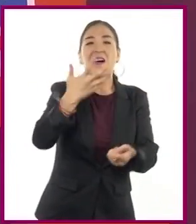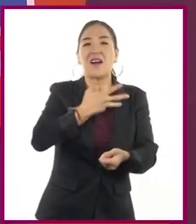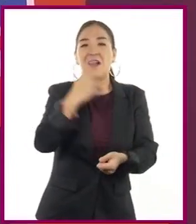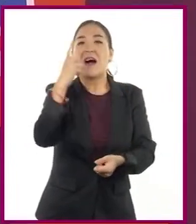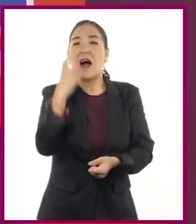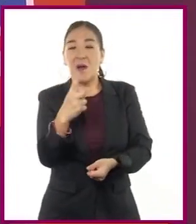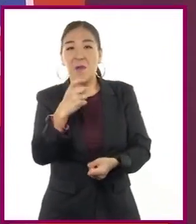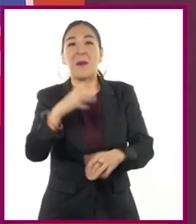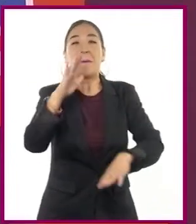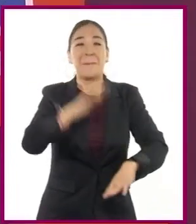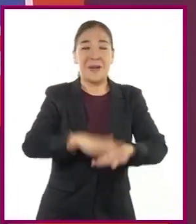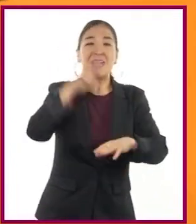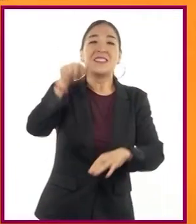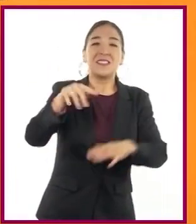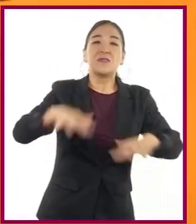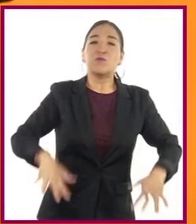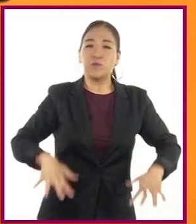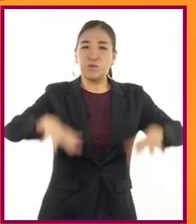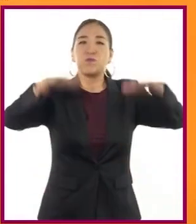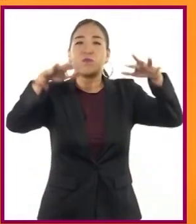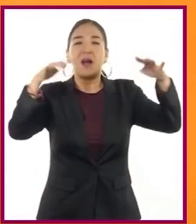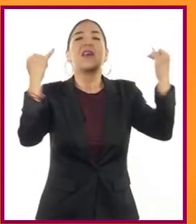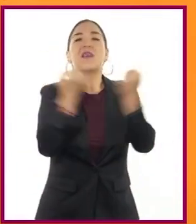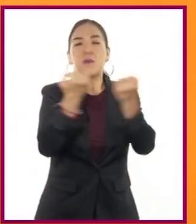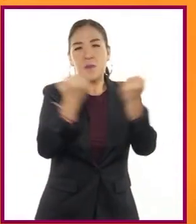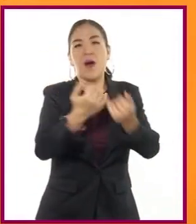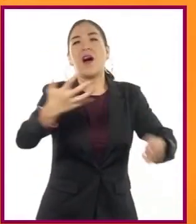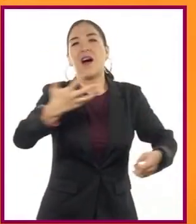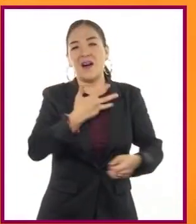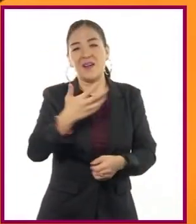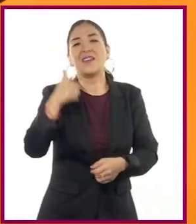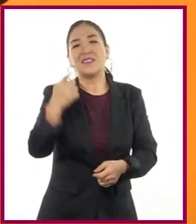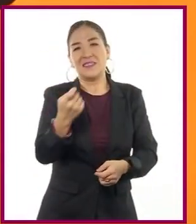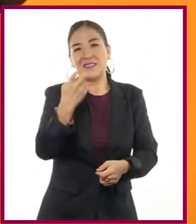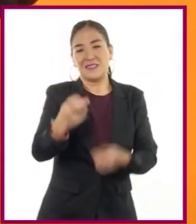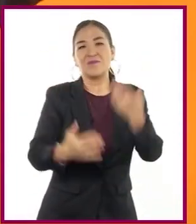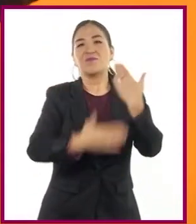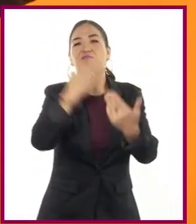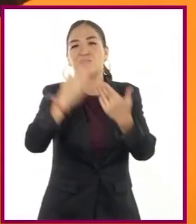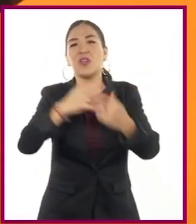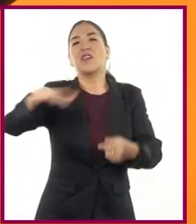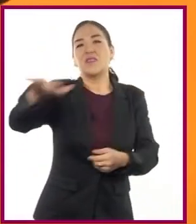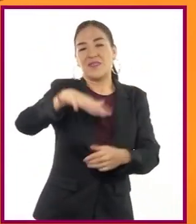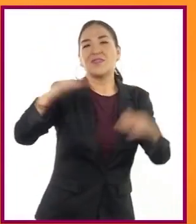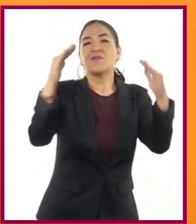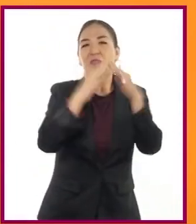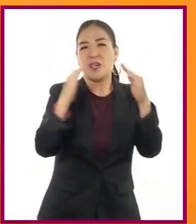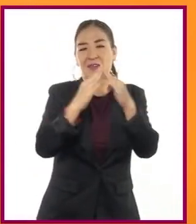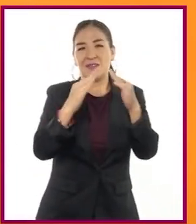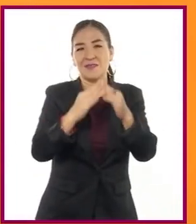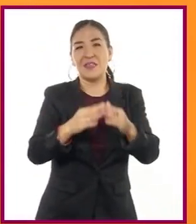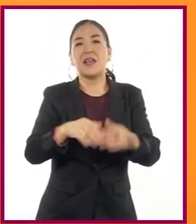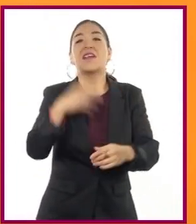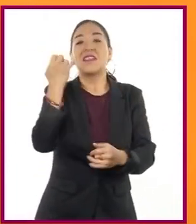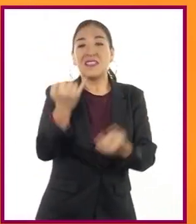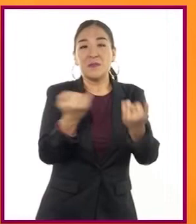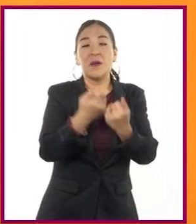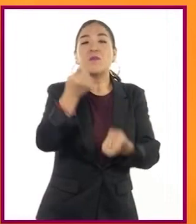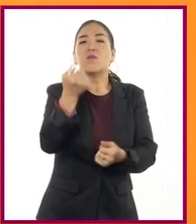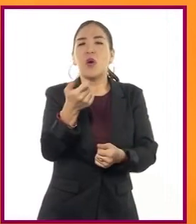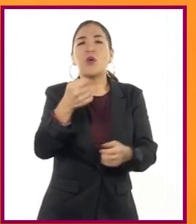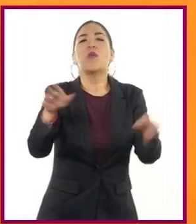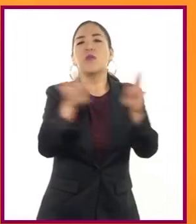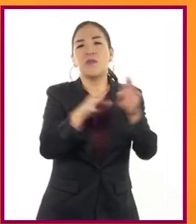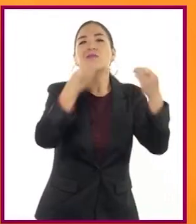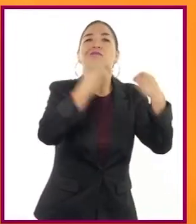agua en exceso que les inunda, también carecen de ella en sus casas la mayor parte del año. Y la poca que tienen se pierde